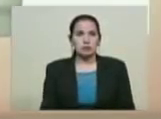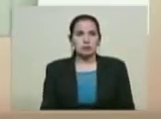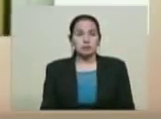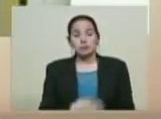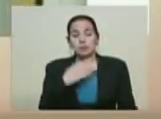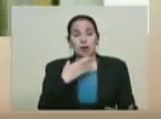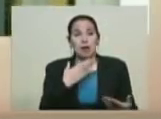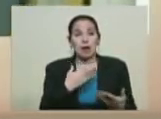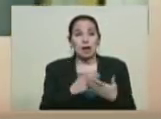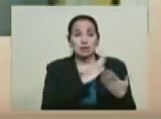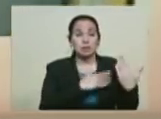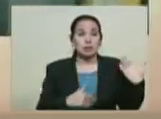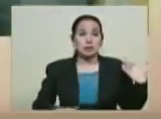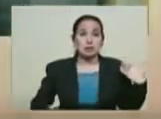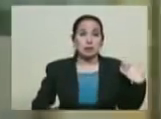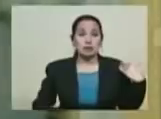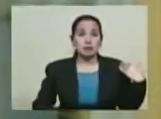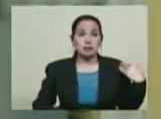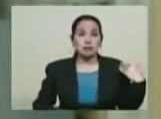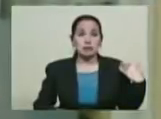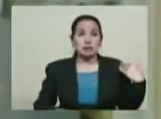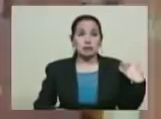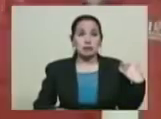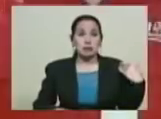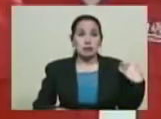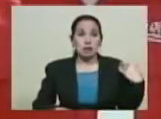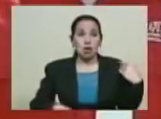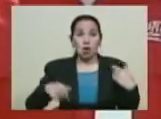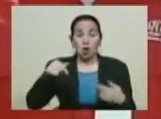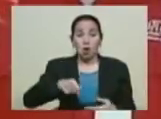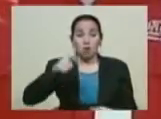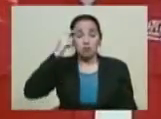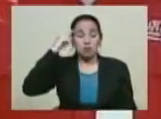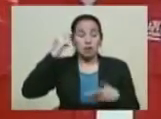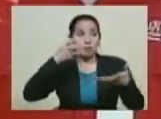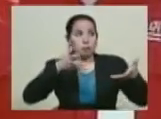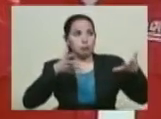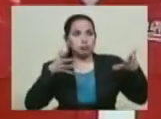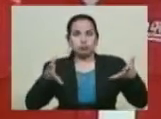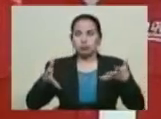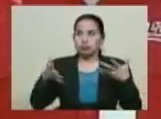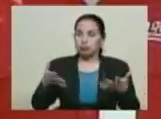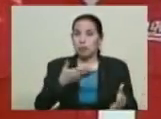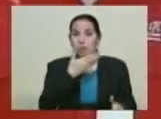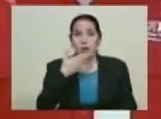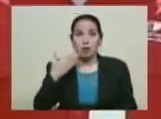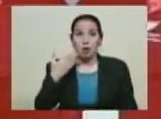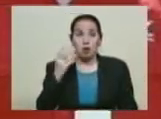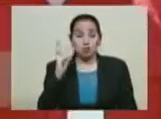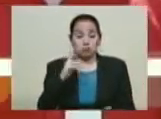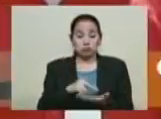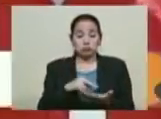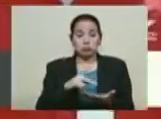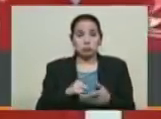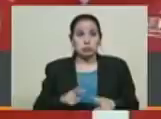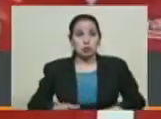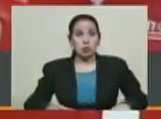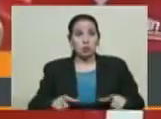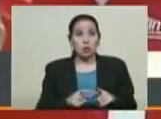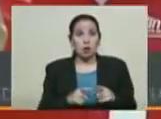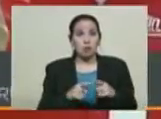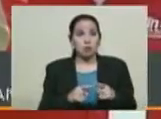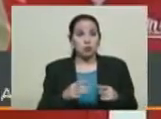Gracias, comandante presidente. En este día victorioso de abril nos encontramos efectivamente en el sector de Punta Cardón,